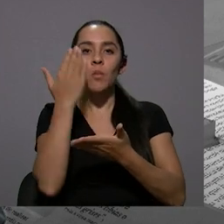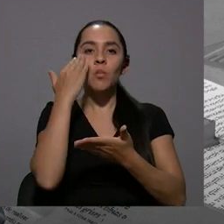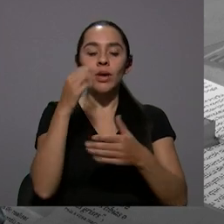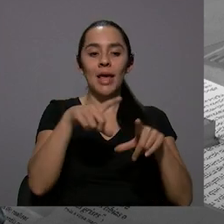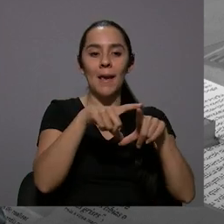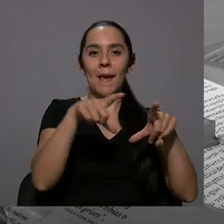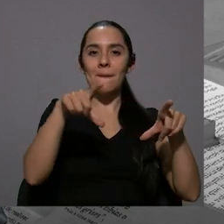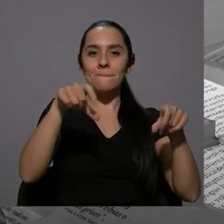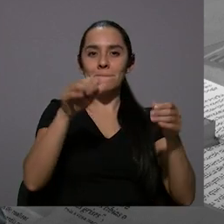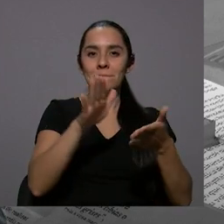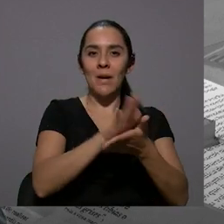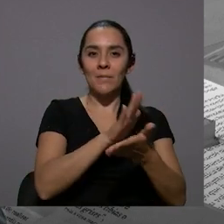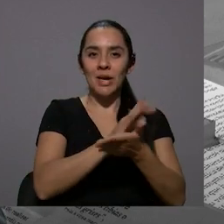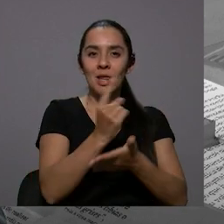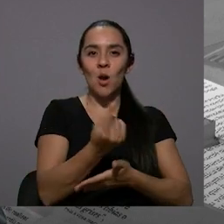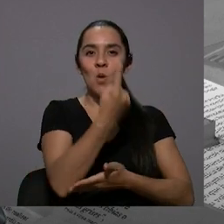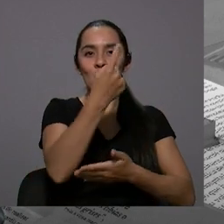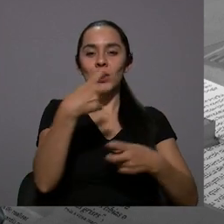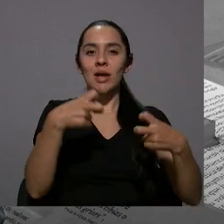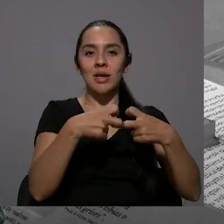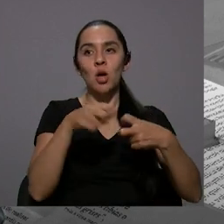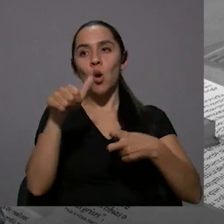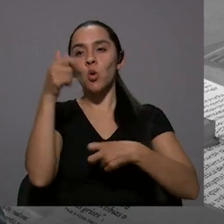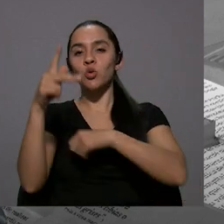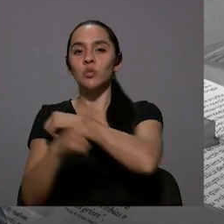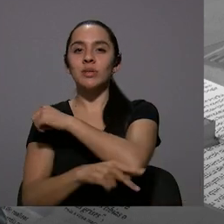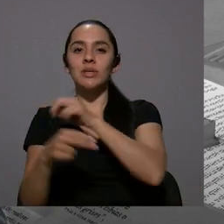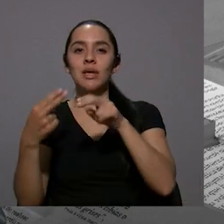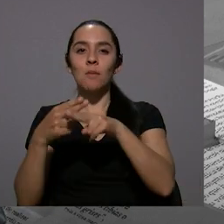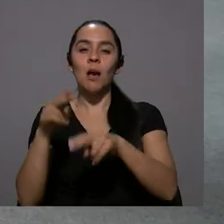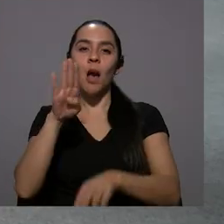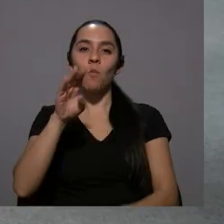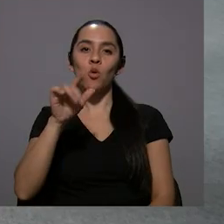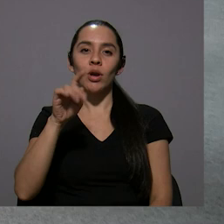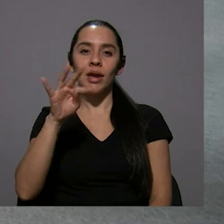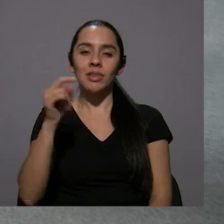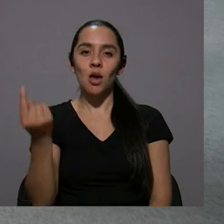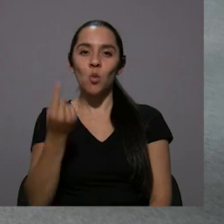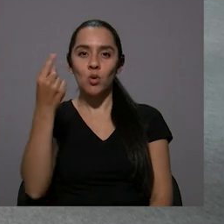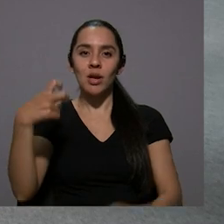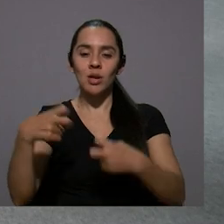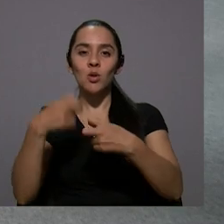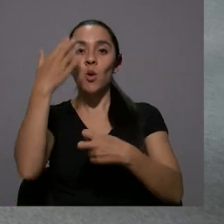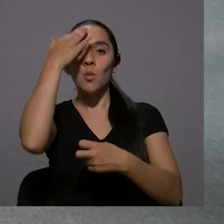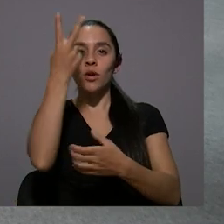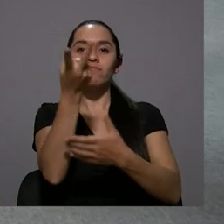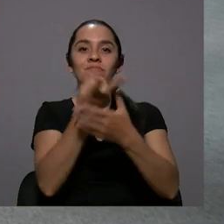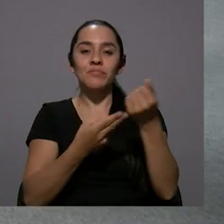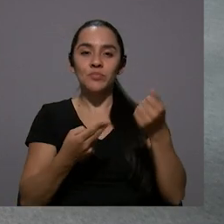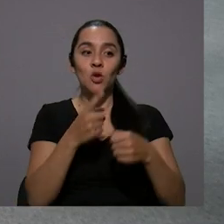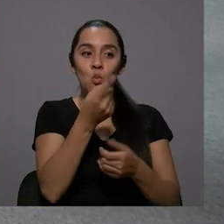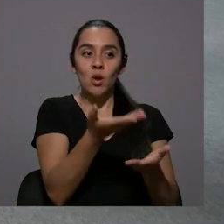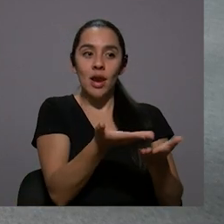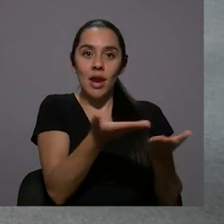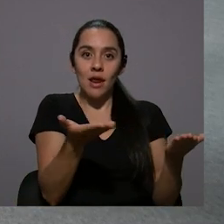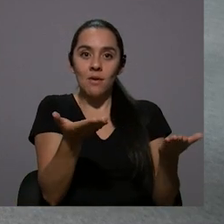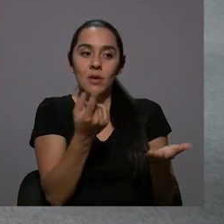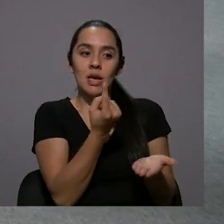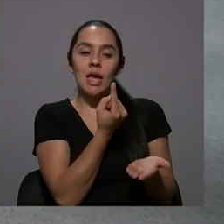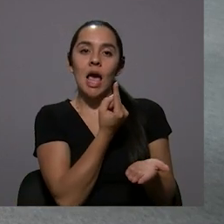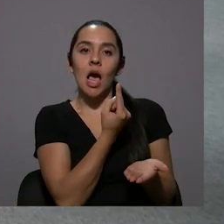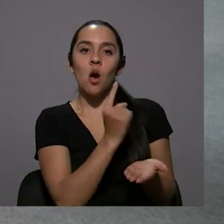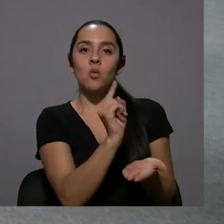electrónica le llamamos en realidad en otros países es boleta única electrónica porque combina no solo una herramienta que